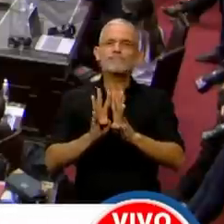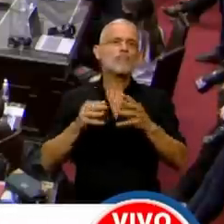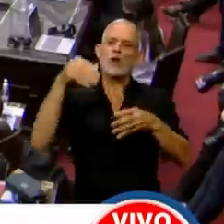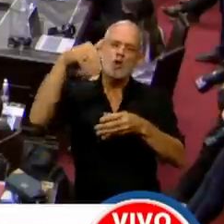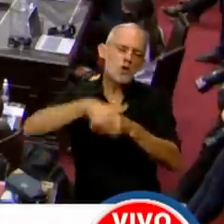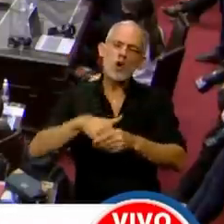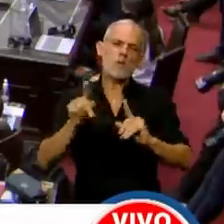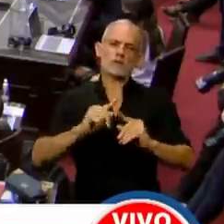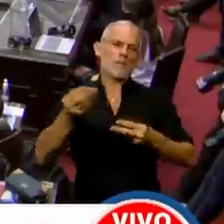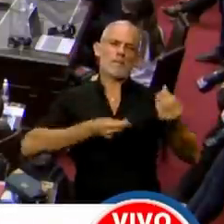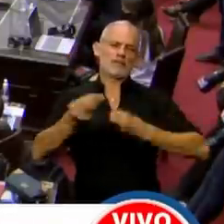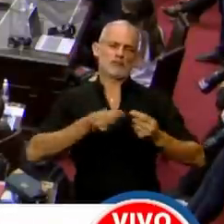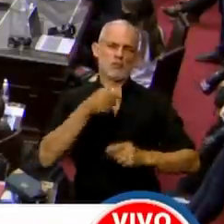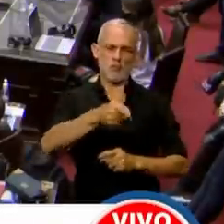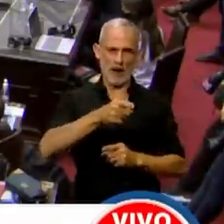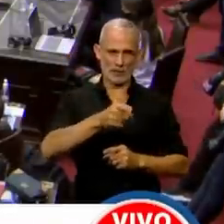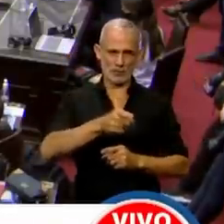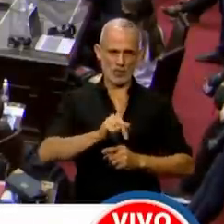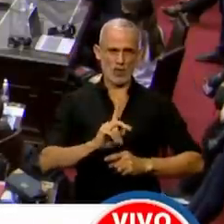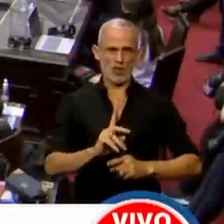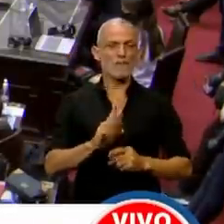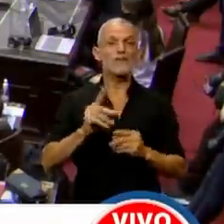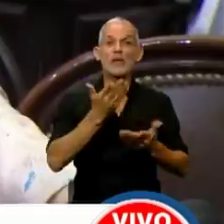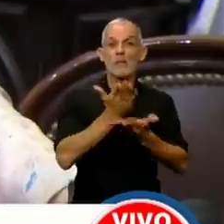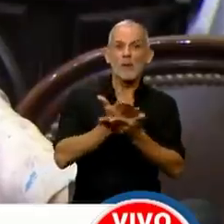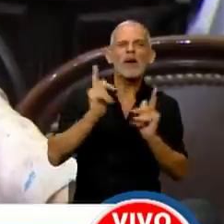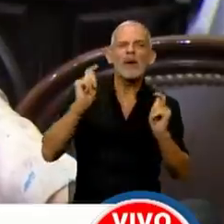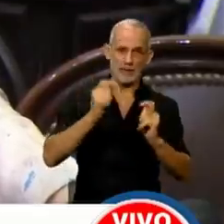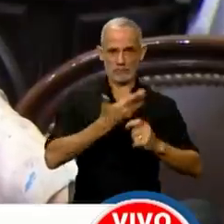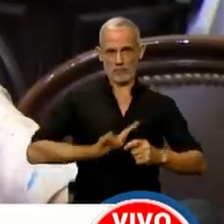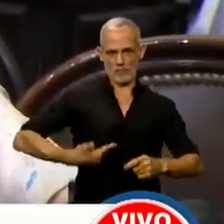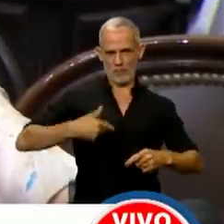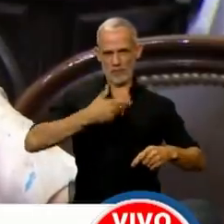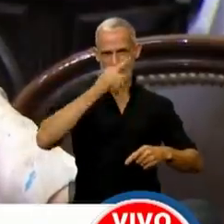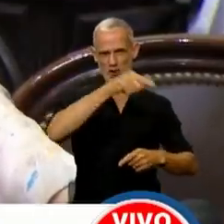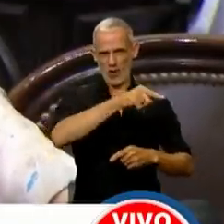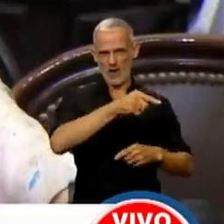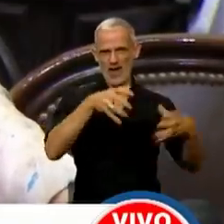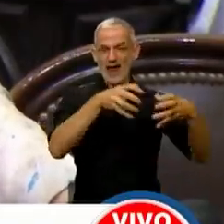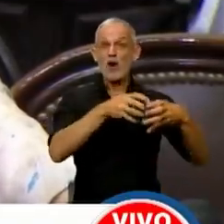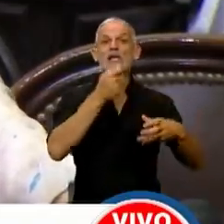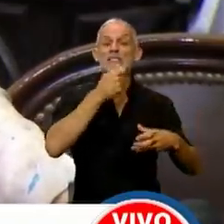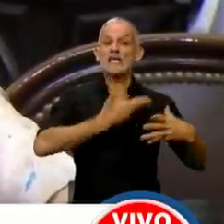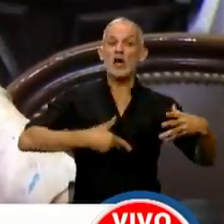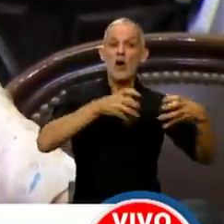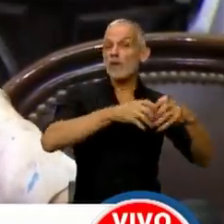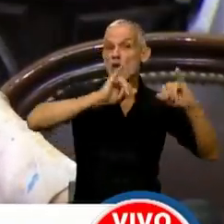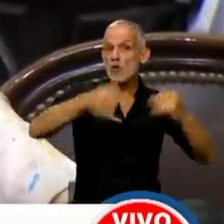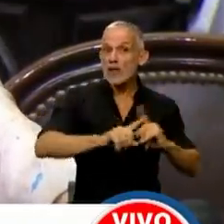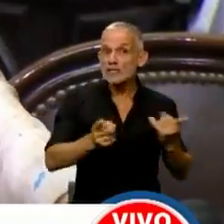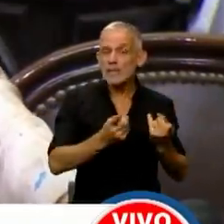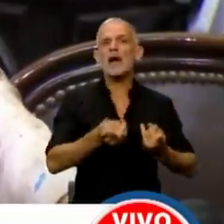a votar el presupuesto que propone el oficialismo si el oficialismo no